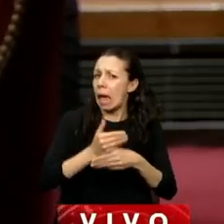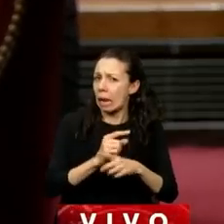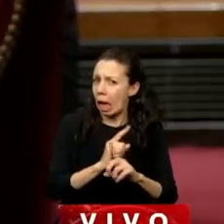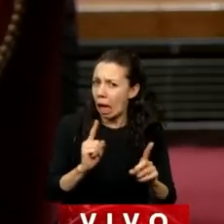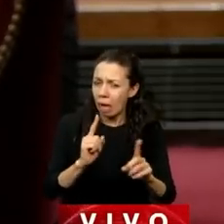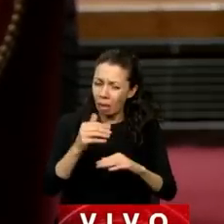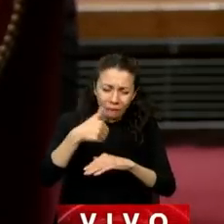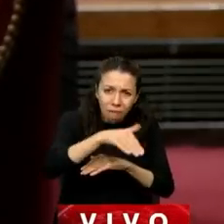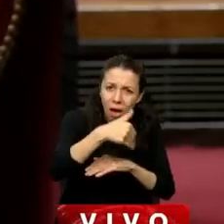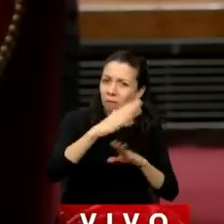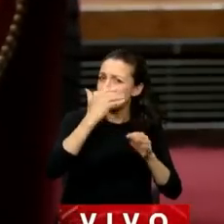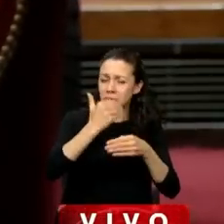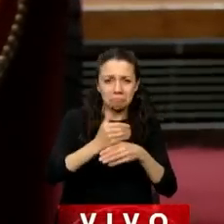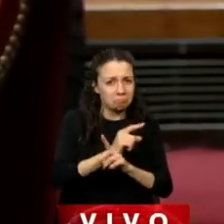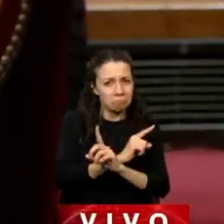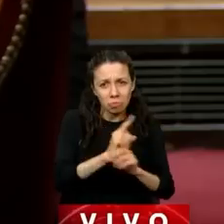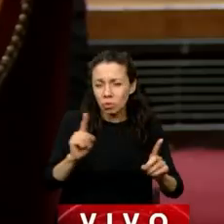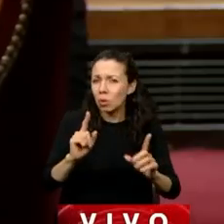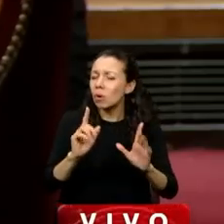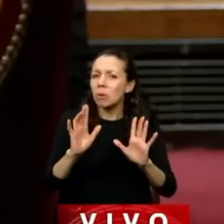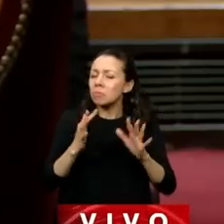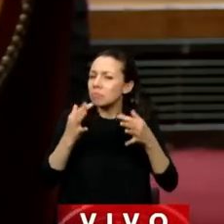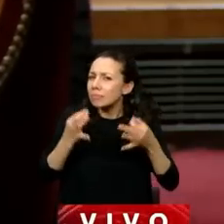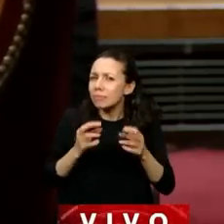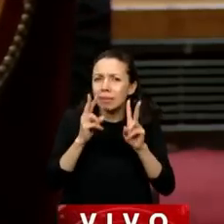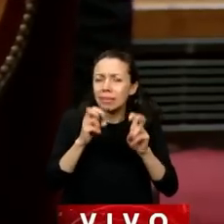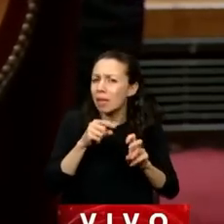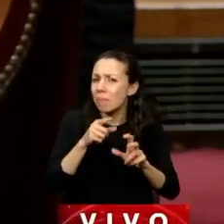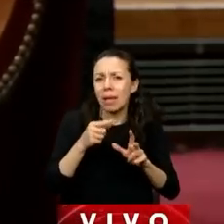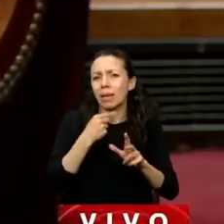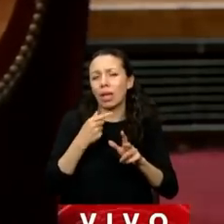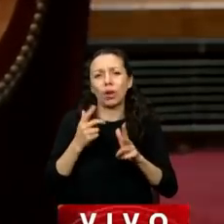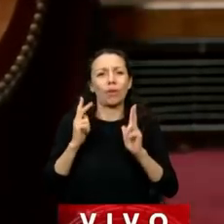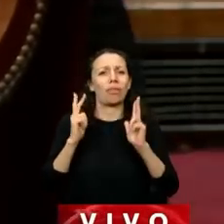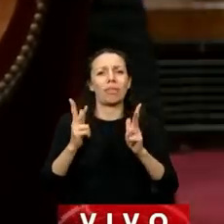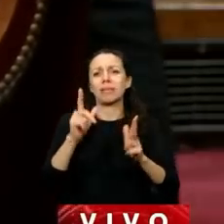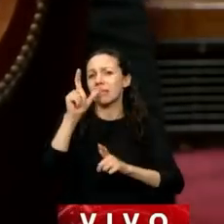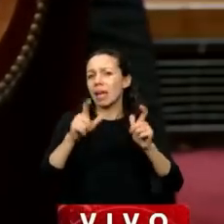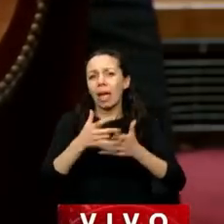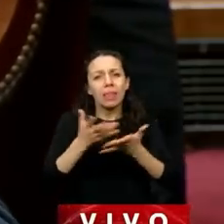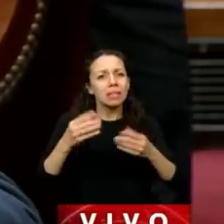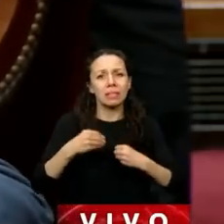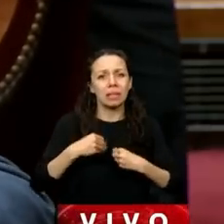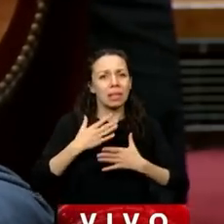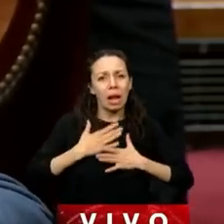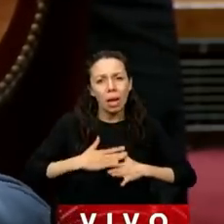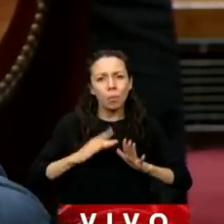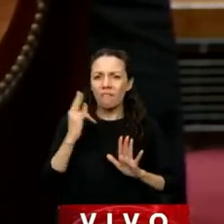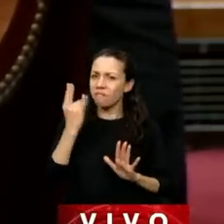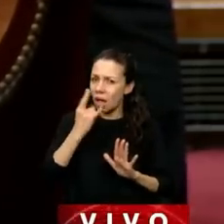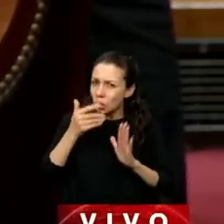ninguna consideración al respecto, digo para llevar tranquilidad porque son versiones falsas que pueden